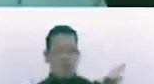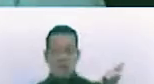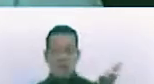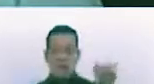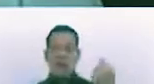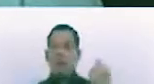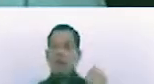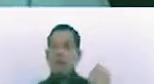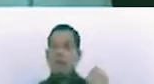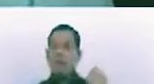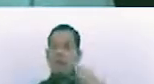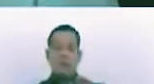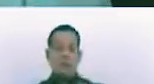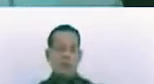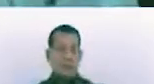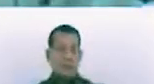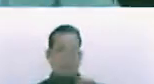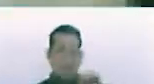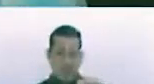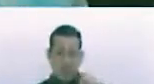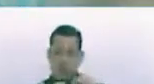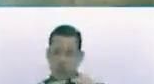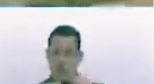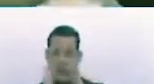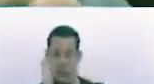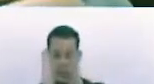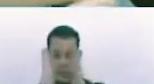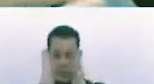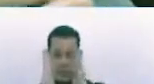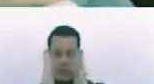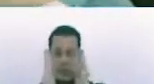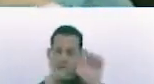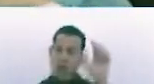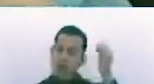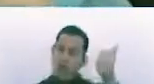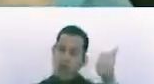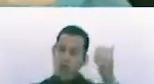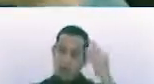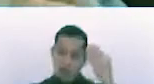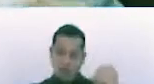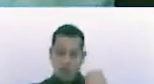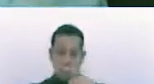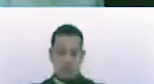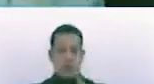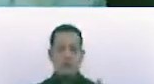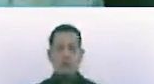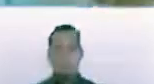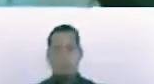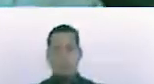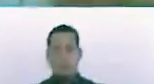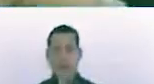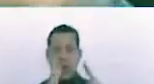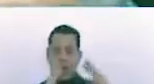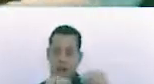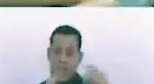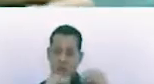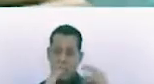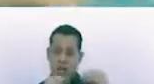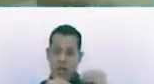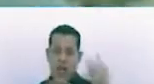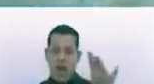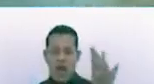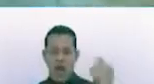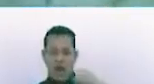hacerse un traje a la medida. Por ahí también escuché yo de otra colega diputada que hablaba sobre que